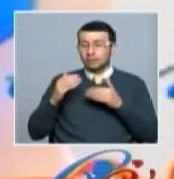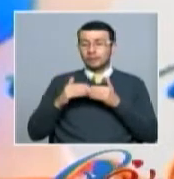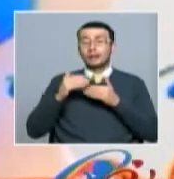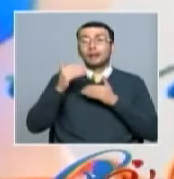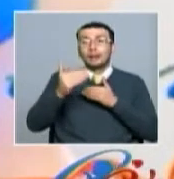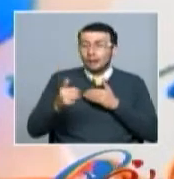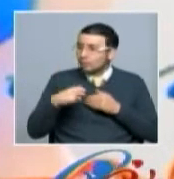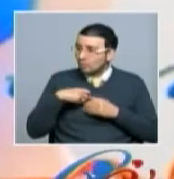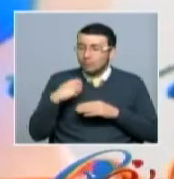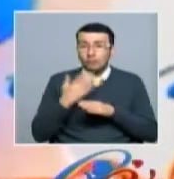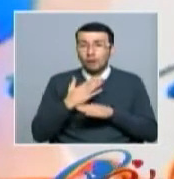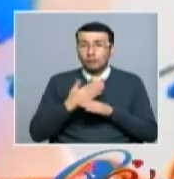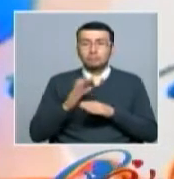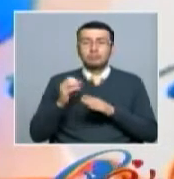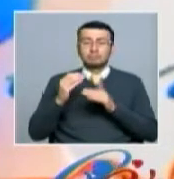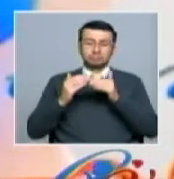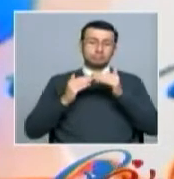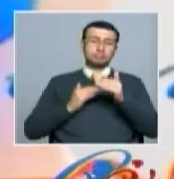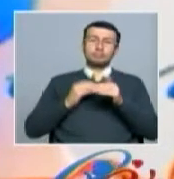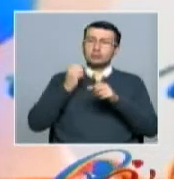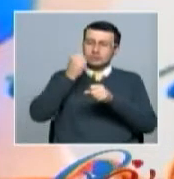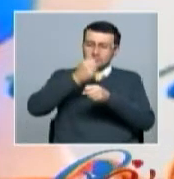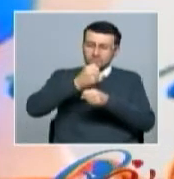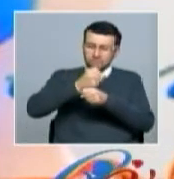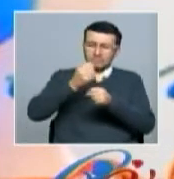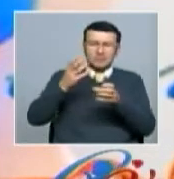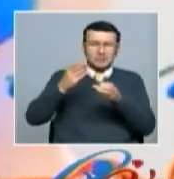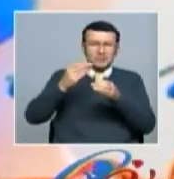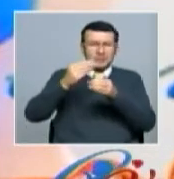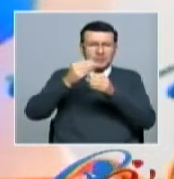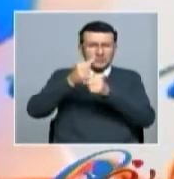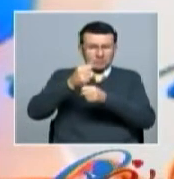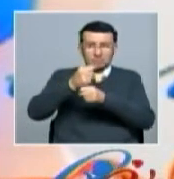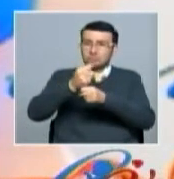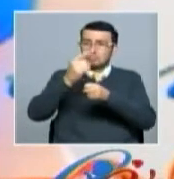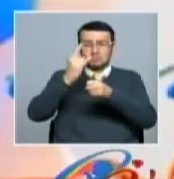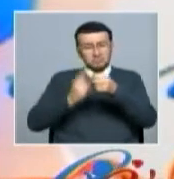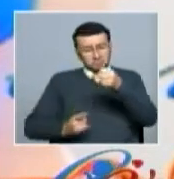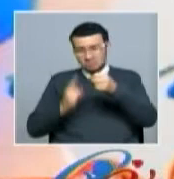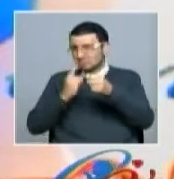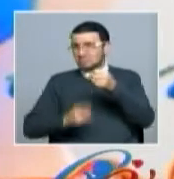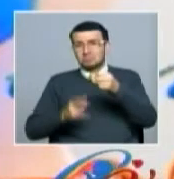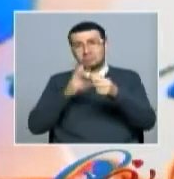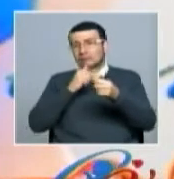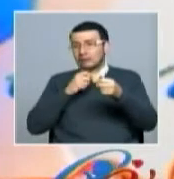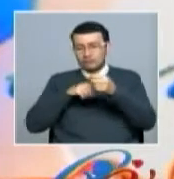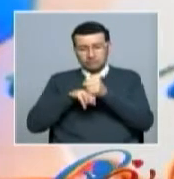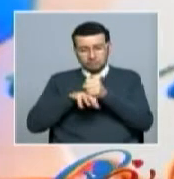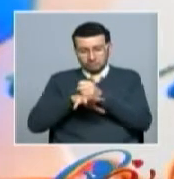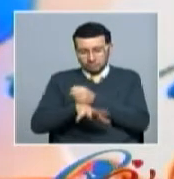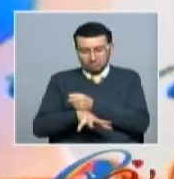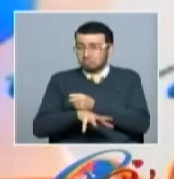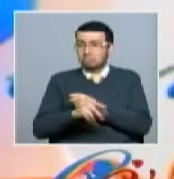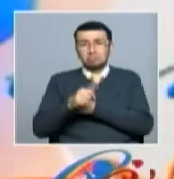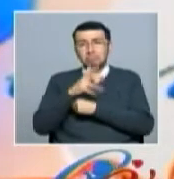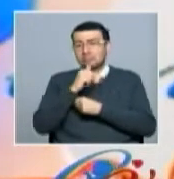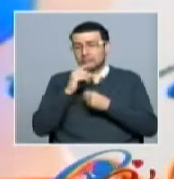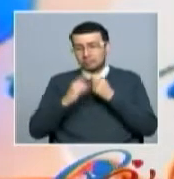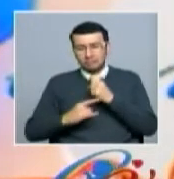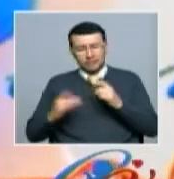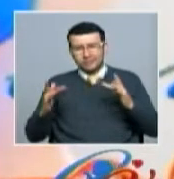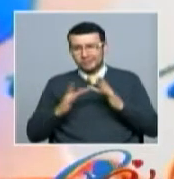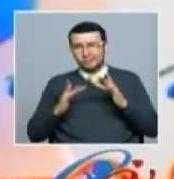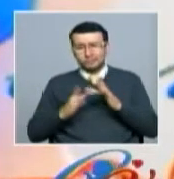habría problema, sino hacia atrás, y cierran más el agujero de conjunción. Ahí esa raíz nerviosa va a producir lo que se